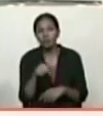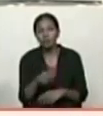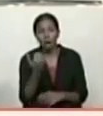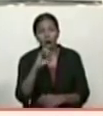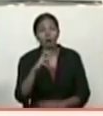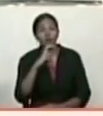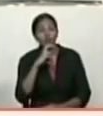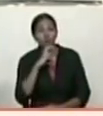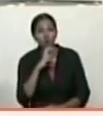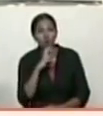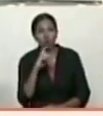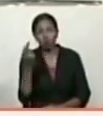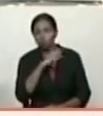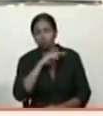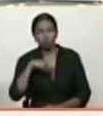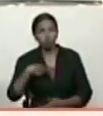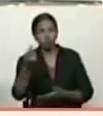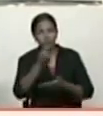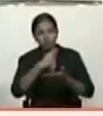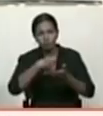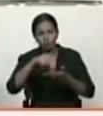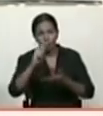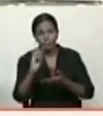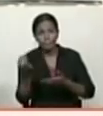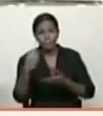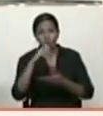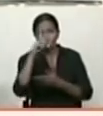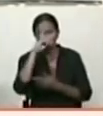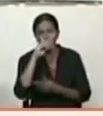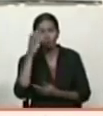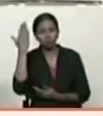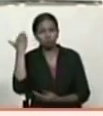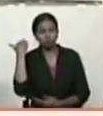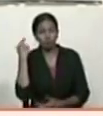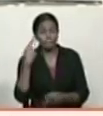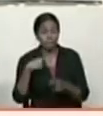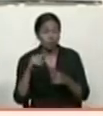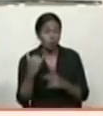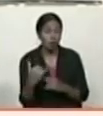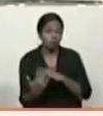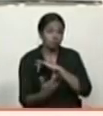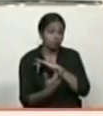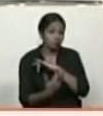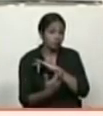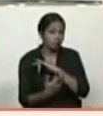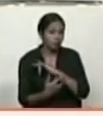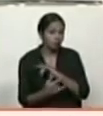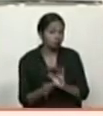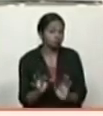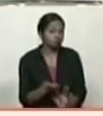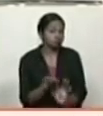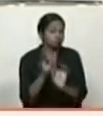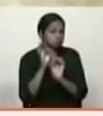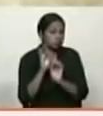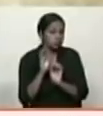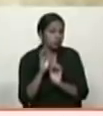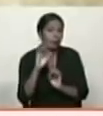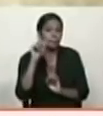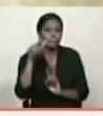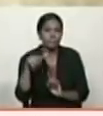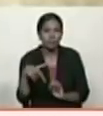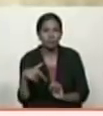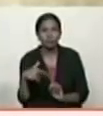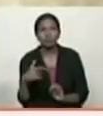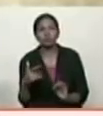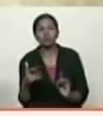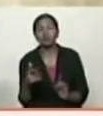un convenio que se firmó hace más de un año. Pero hay que hacerlo con las técnicas adecuadas, hay que hacerlo con la tecnología adecuada